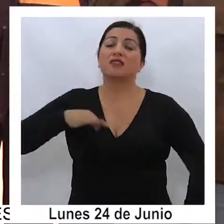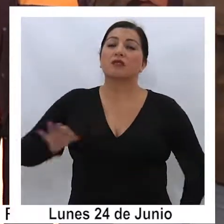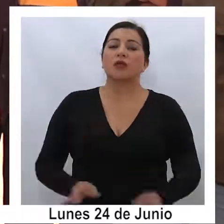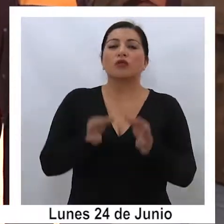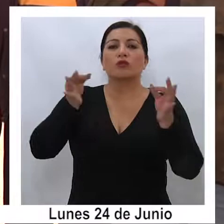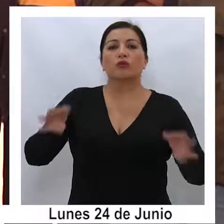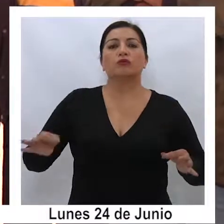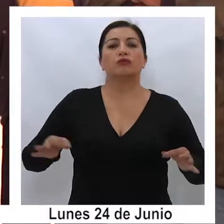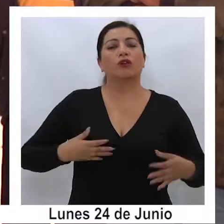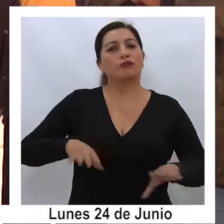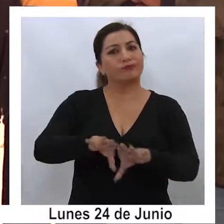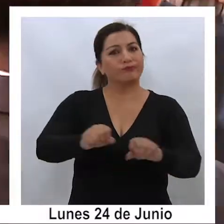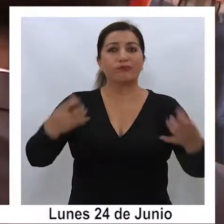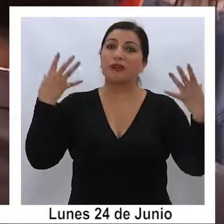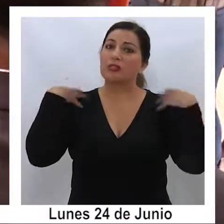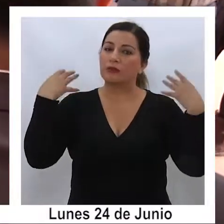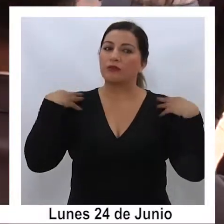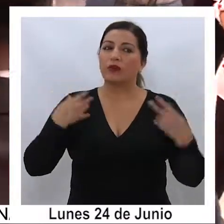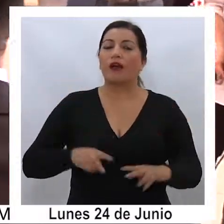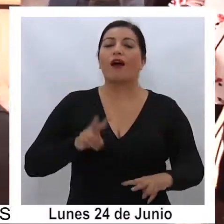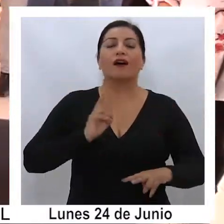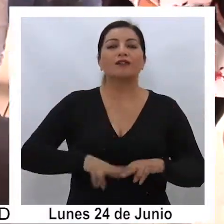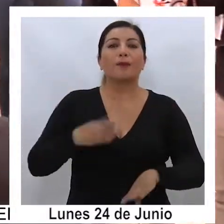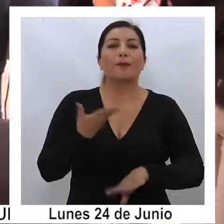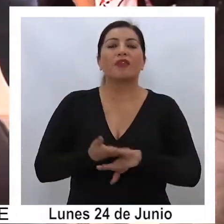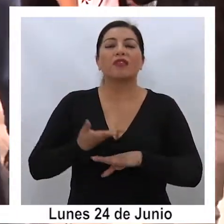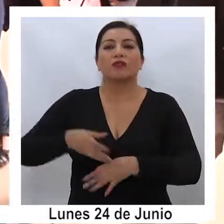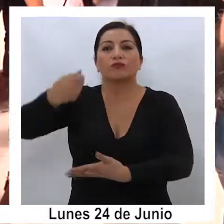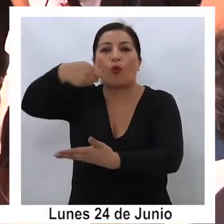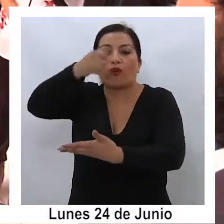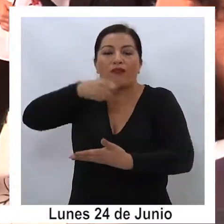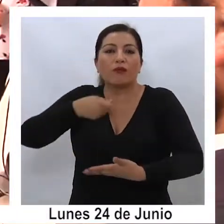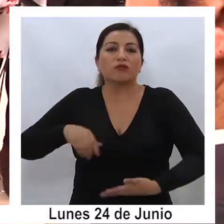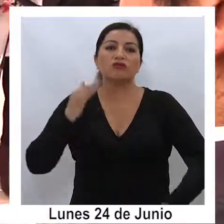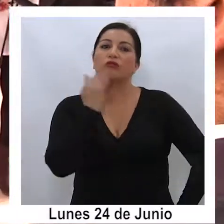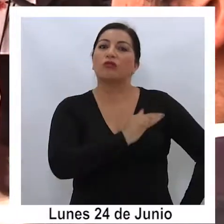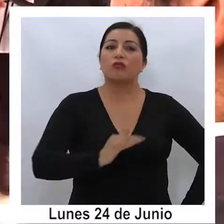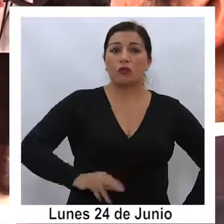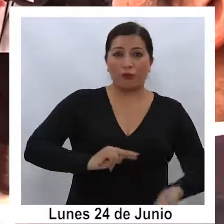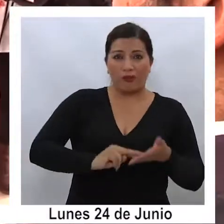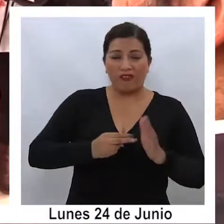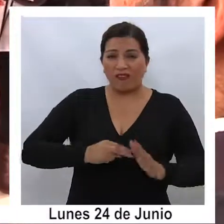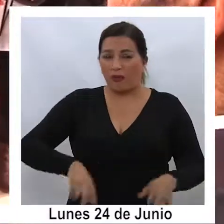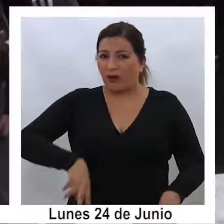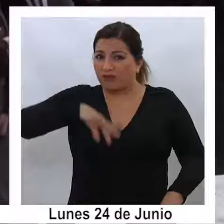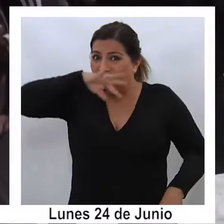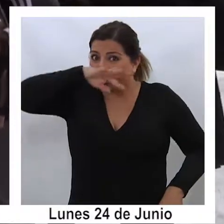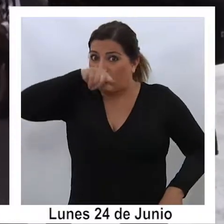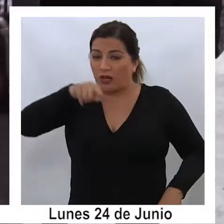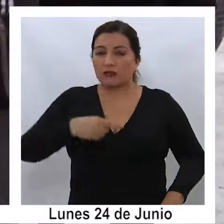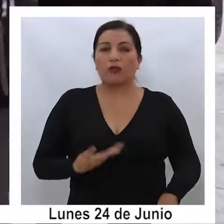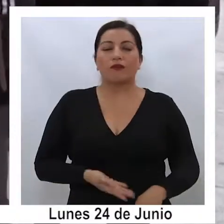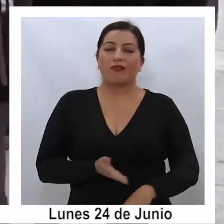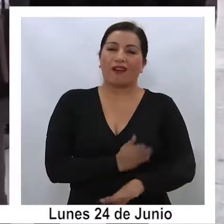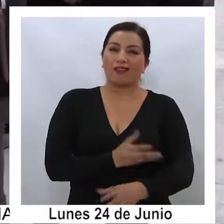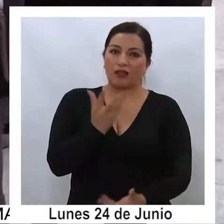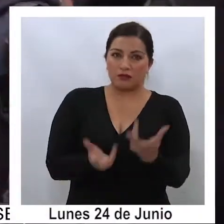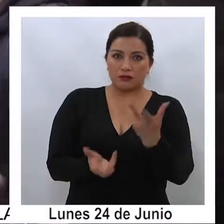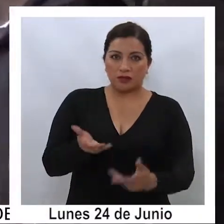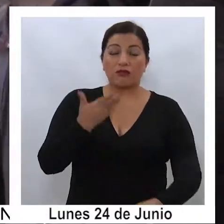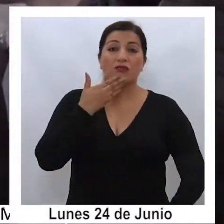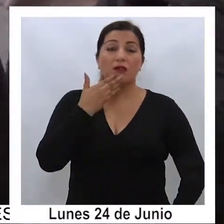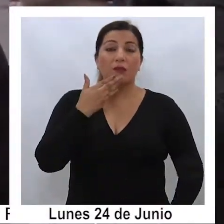Educación se comprometió a solicitar un catastro de los niños con problemas respiratorios tras el incendio, además de